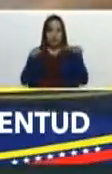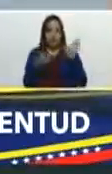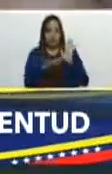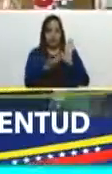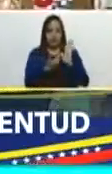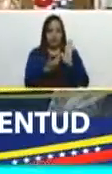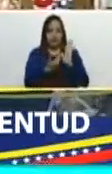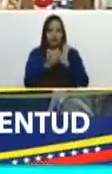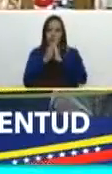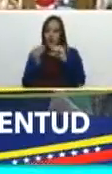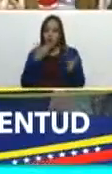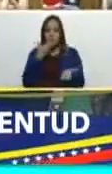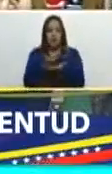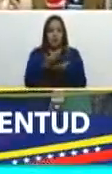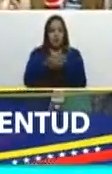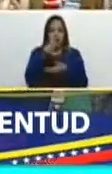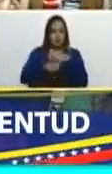todas las propuestas que hay.